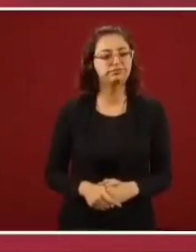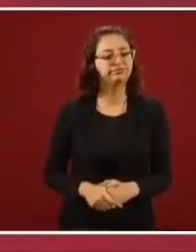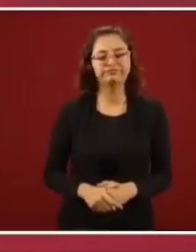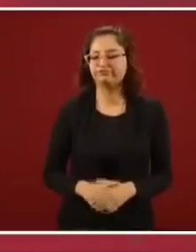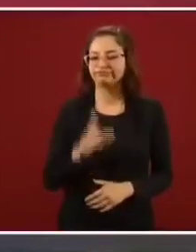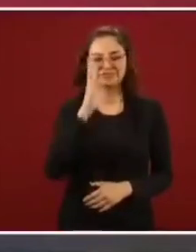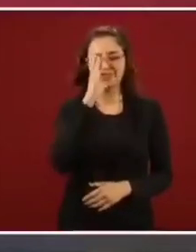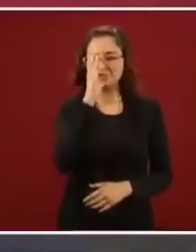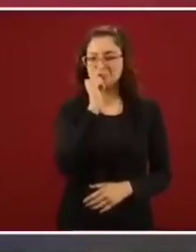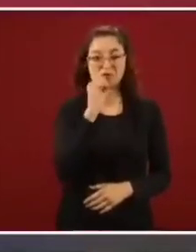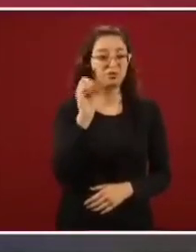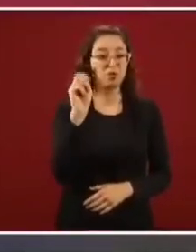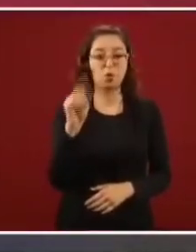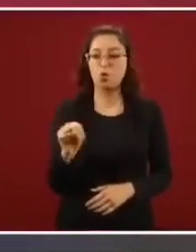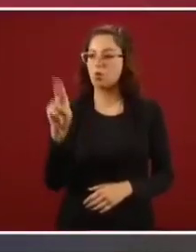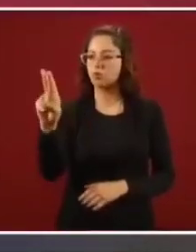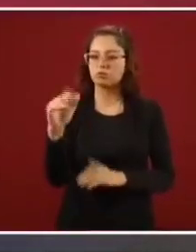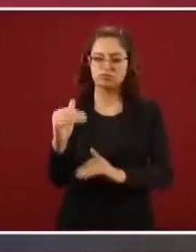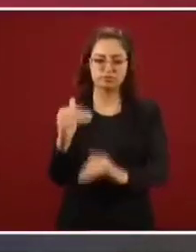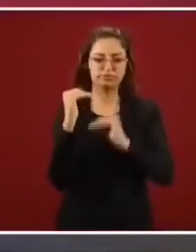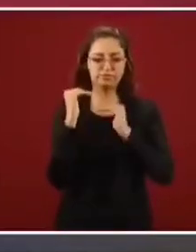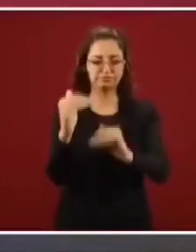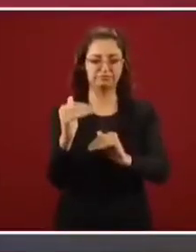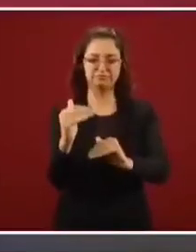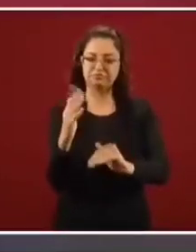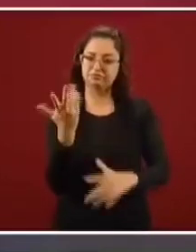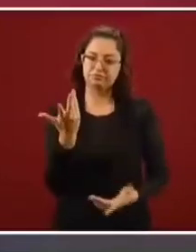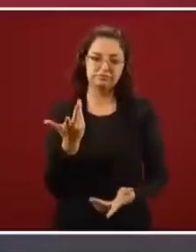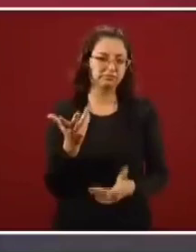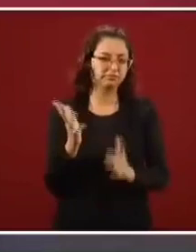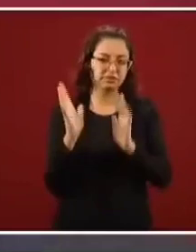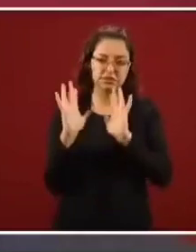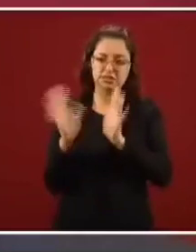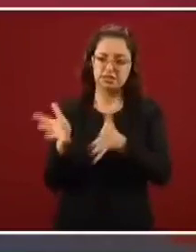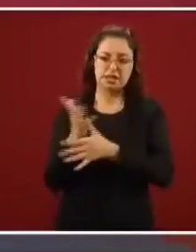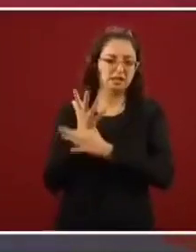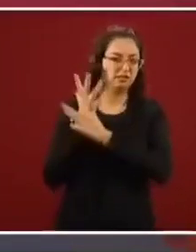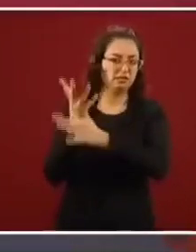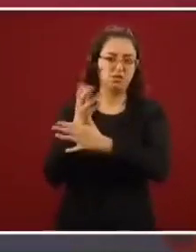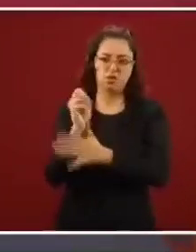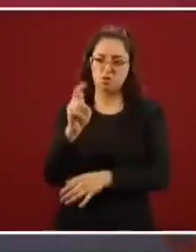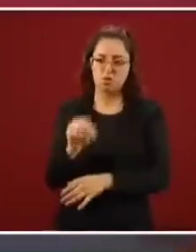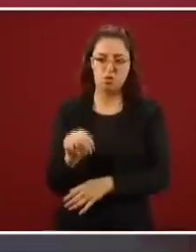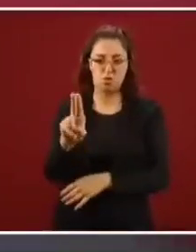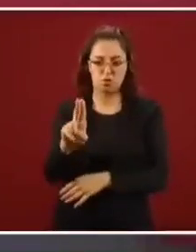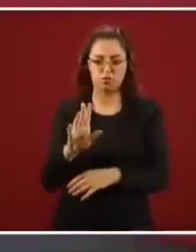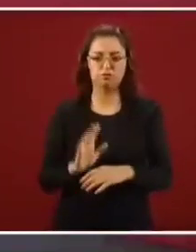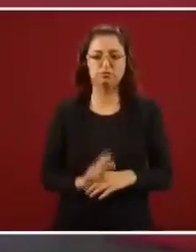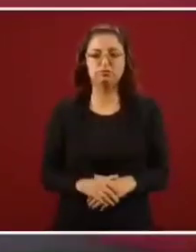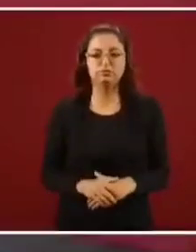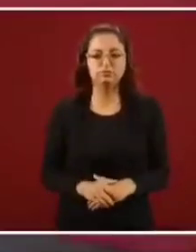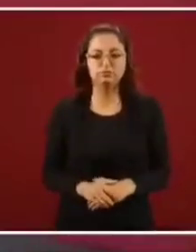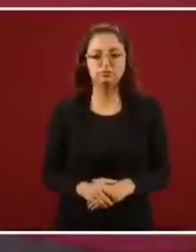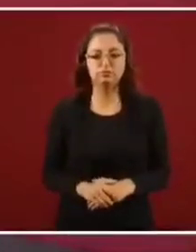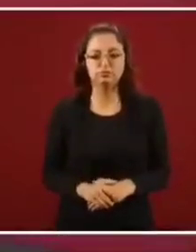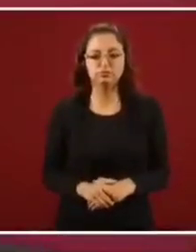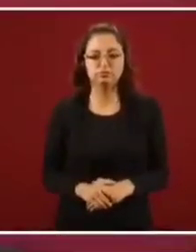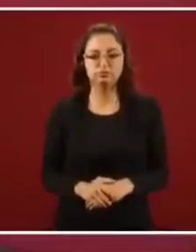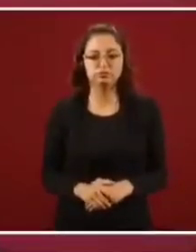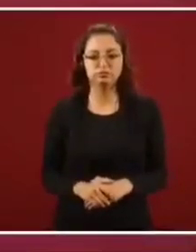abajo del avalúo de la ONU, tiene que ser con el avalúo de la ONU. Pero ya, o